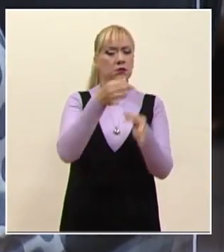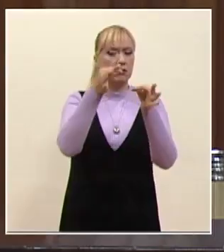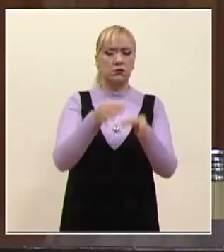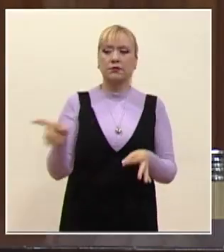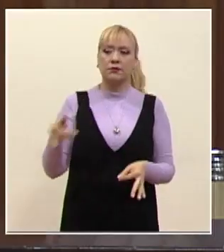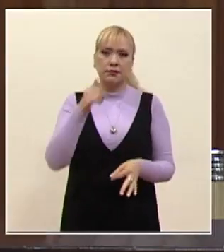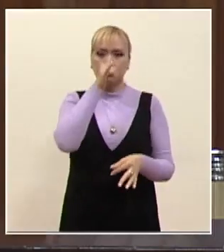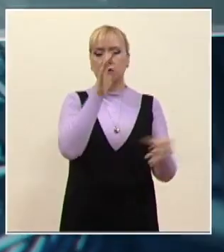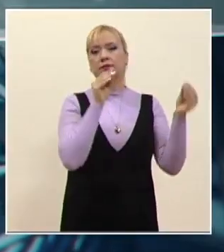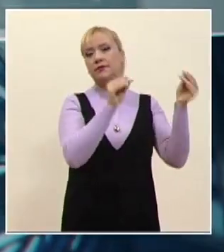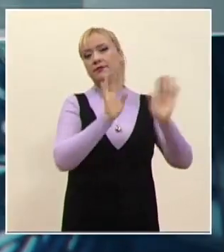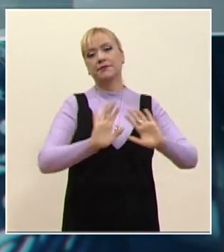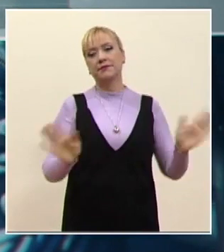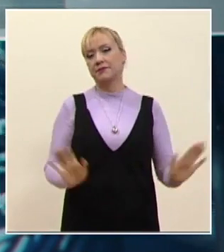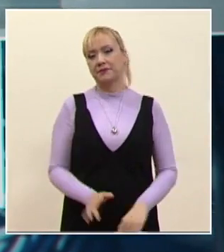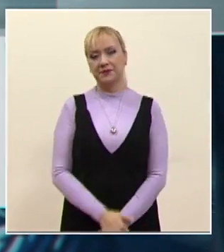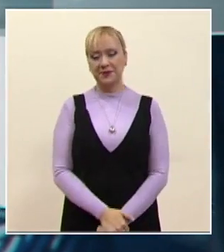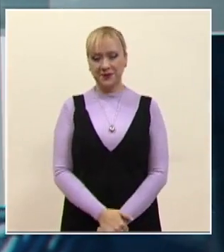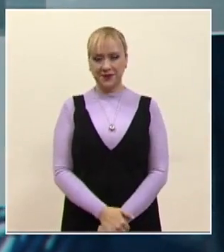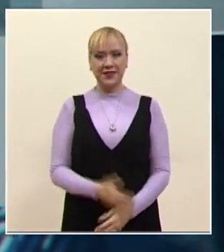impugnada.